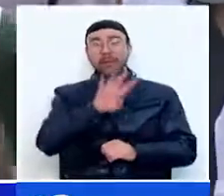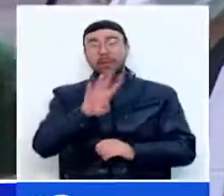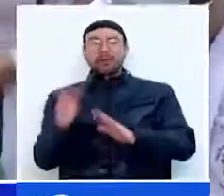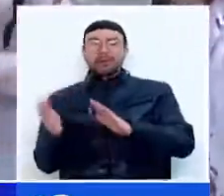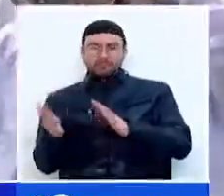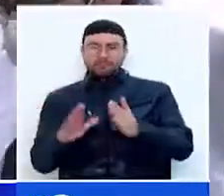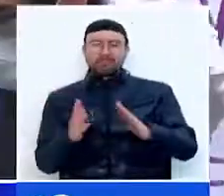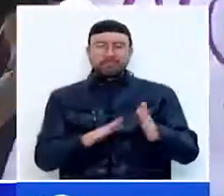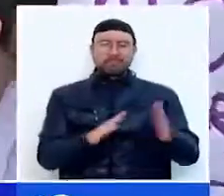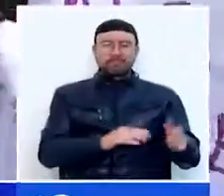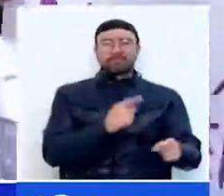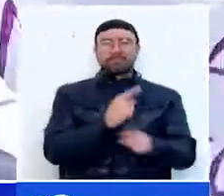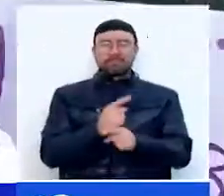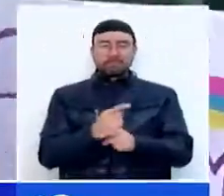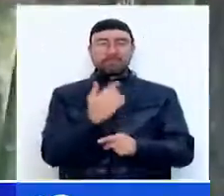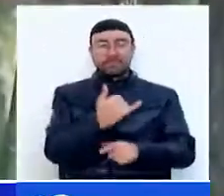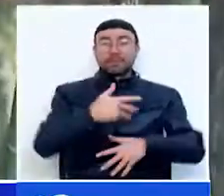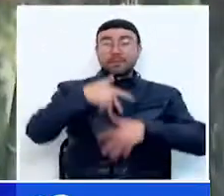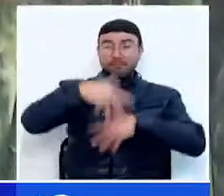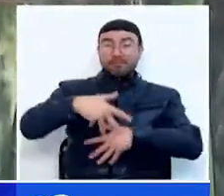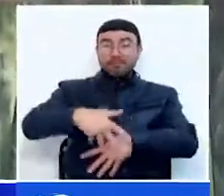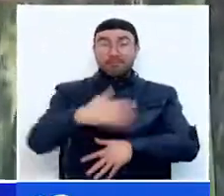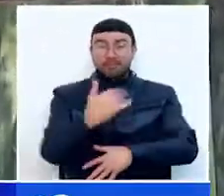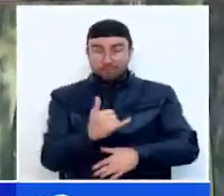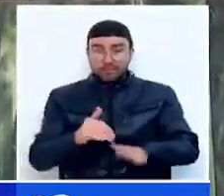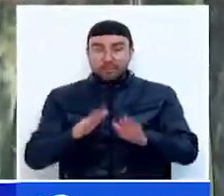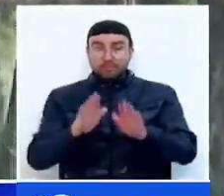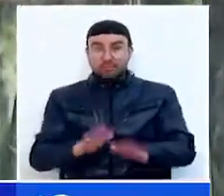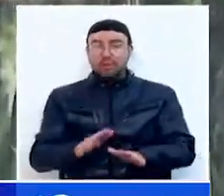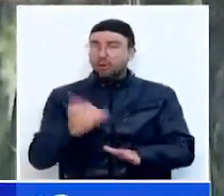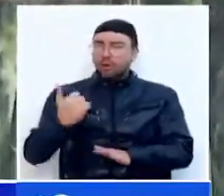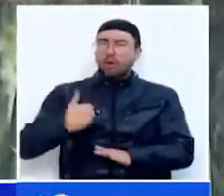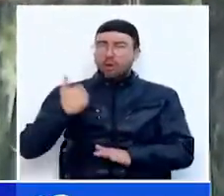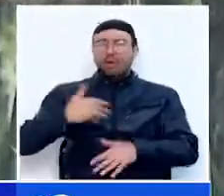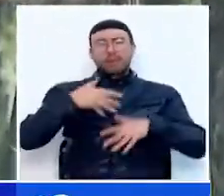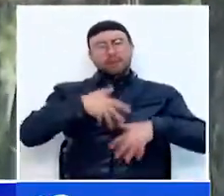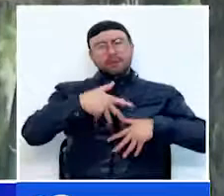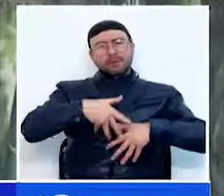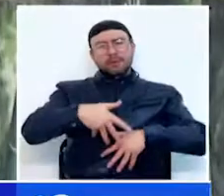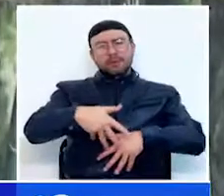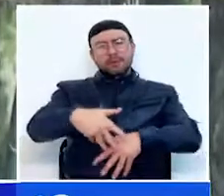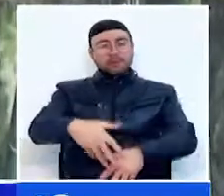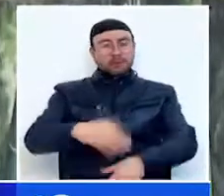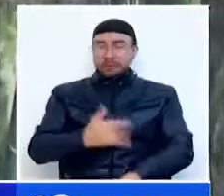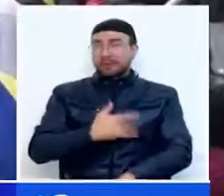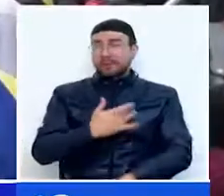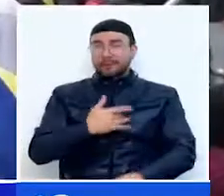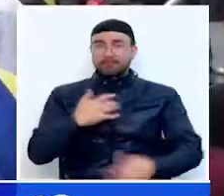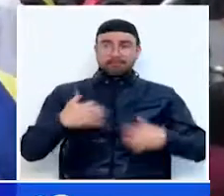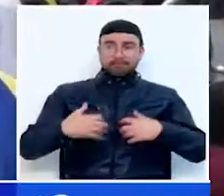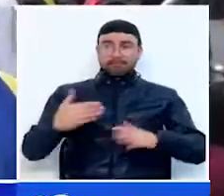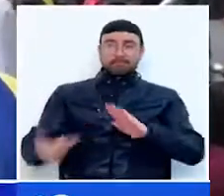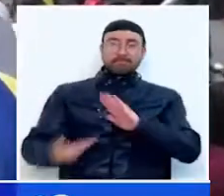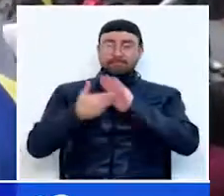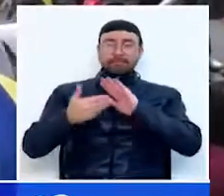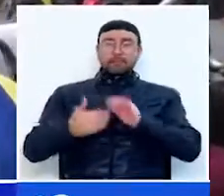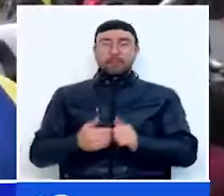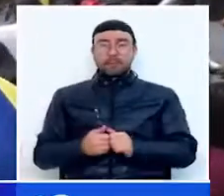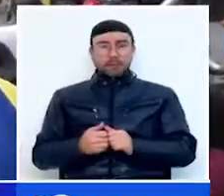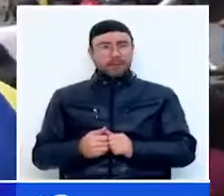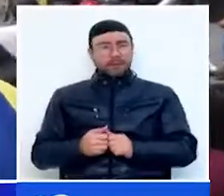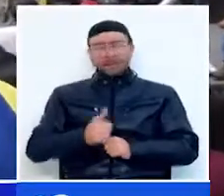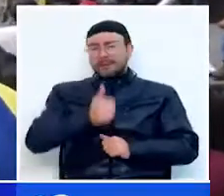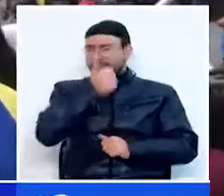que hoy se registran en medio del paro nacional, jóvenes que se han movilizado durante la coyuntura se sienten amenazados. Estamos resistiendo